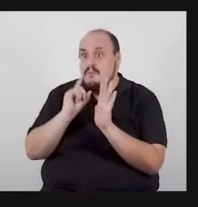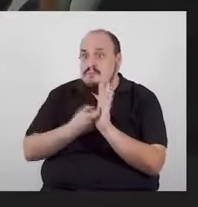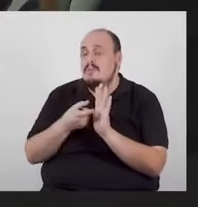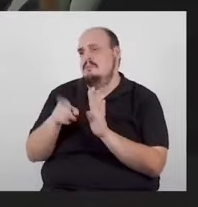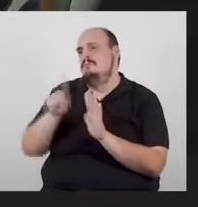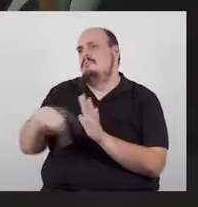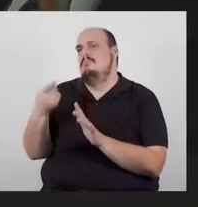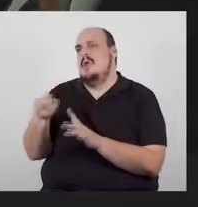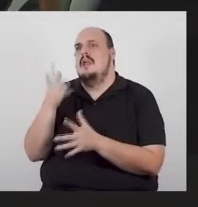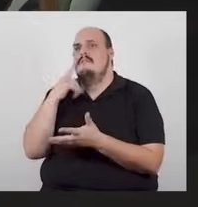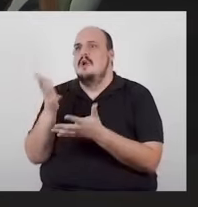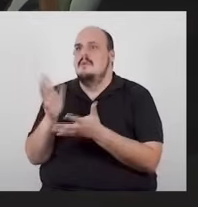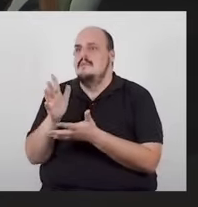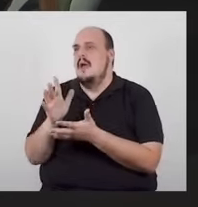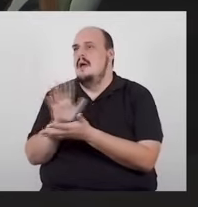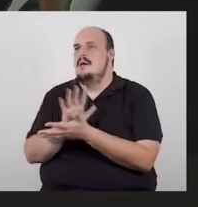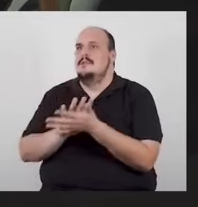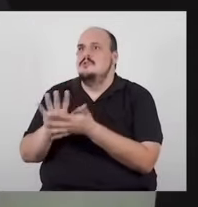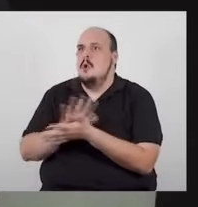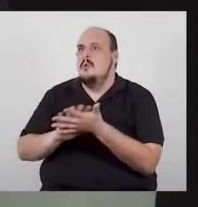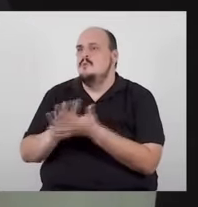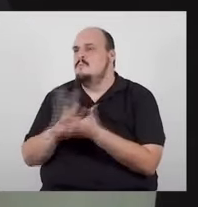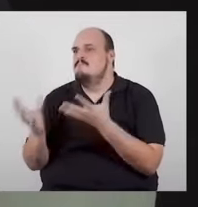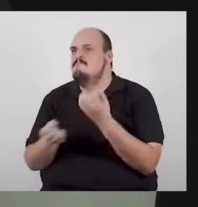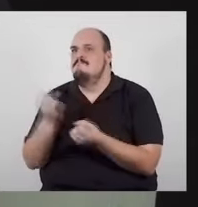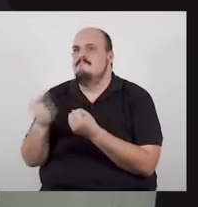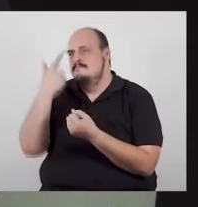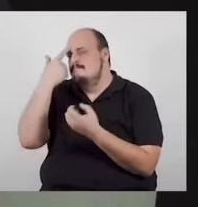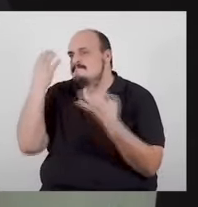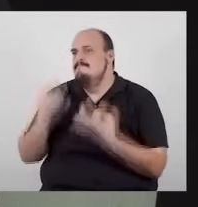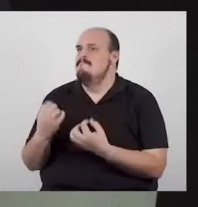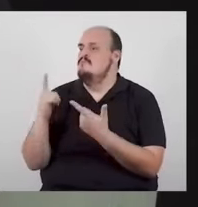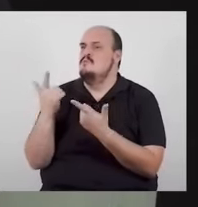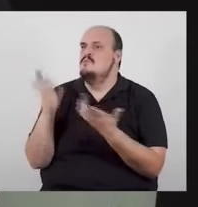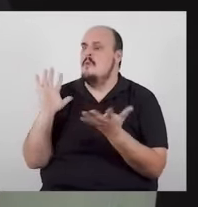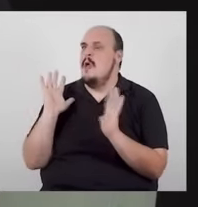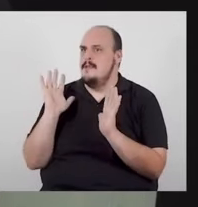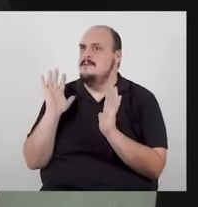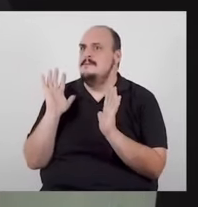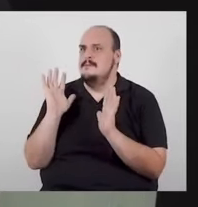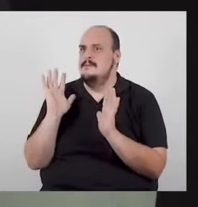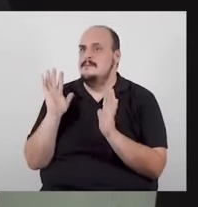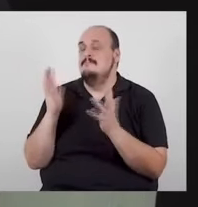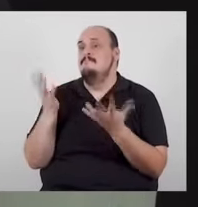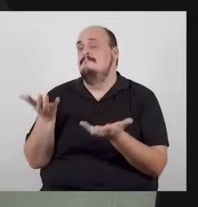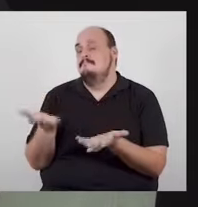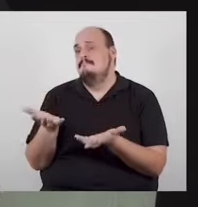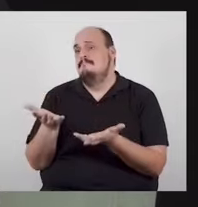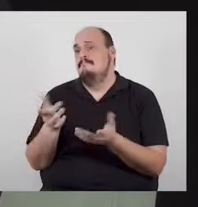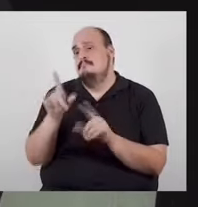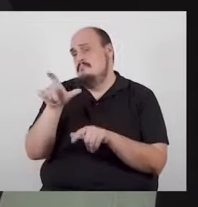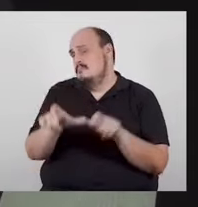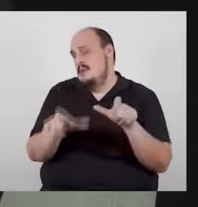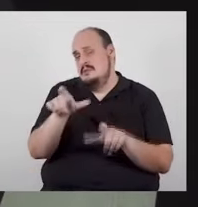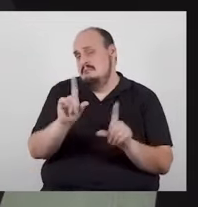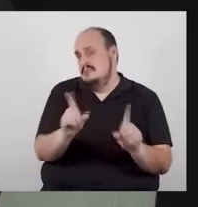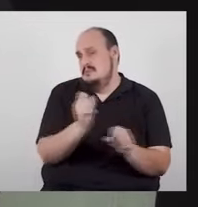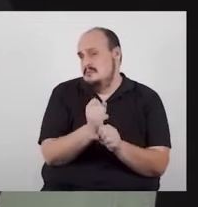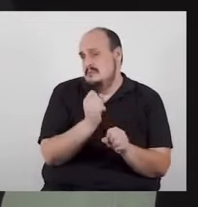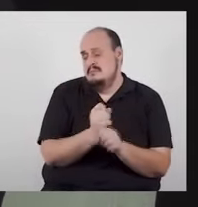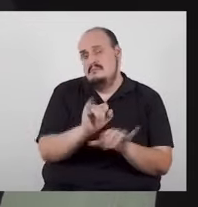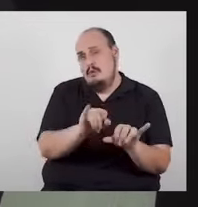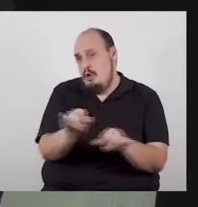salida, que a veces no te permite actuar con raciocinio, con racionalidad, y bueno, es lo que vive el laburante, lo que viven